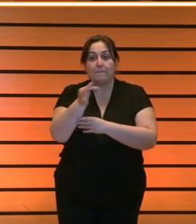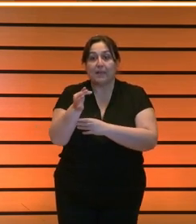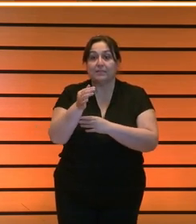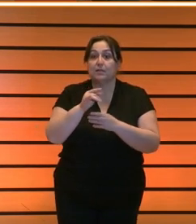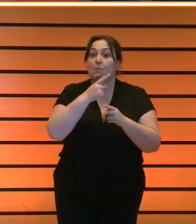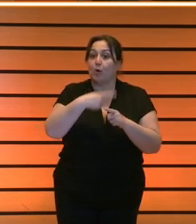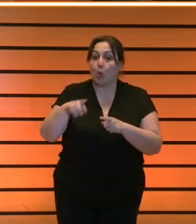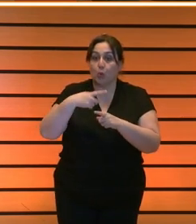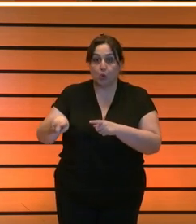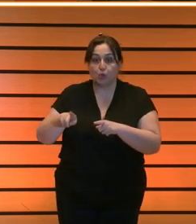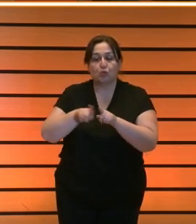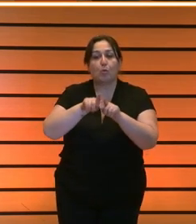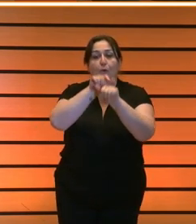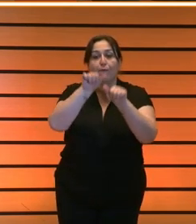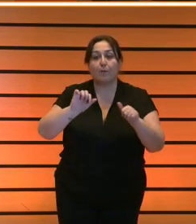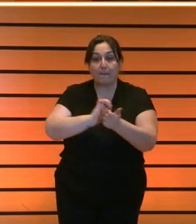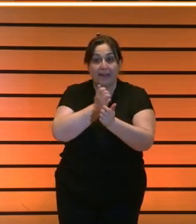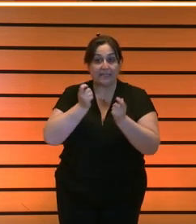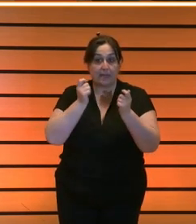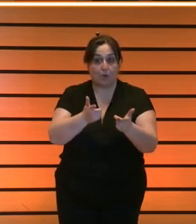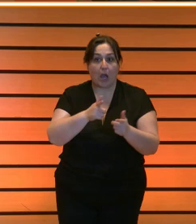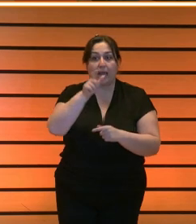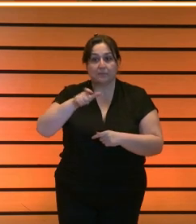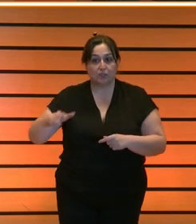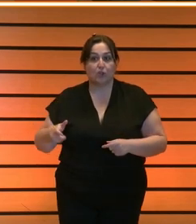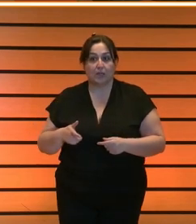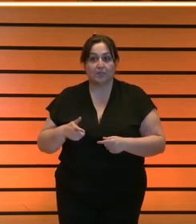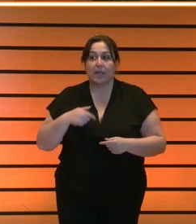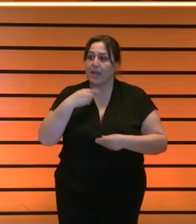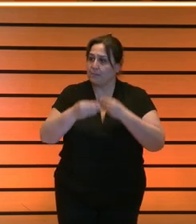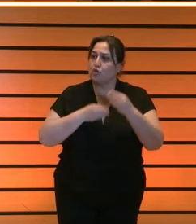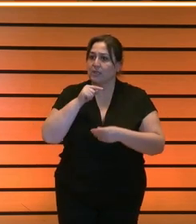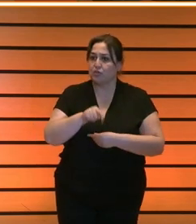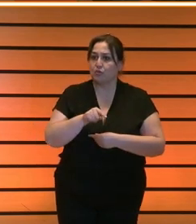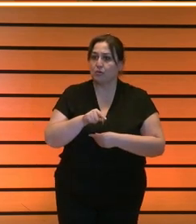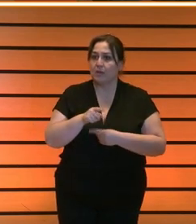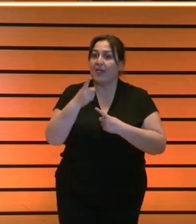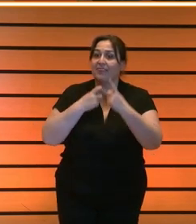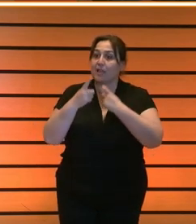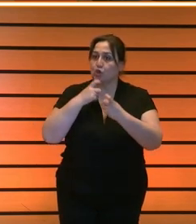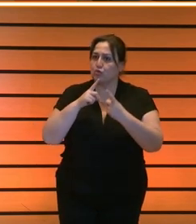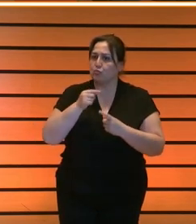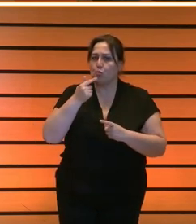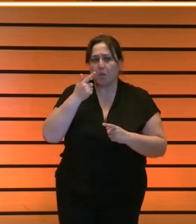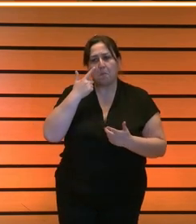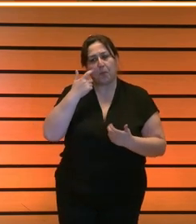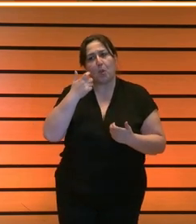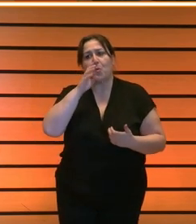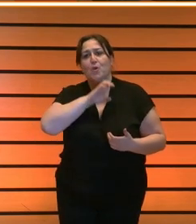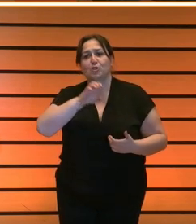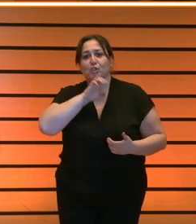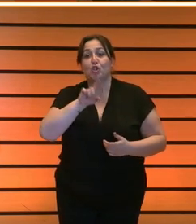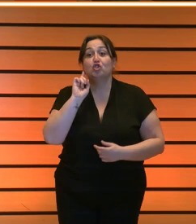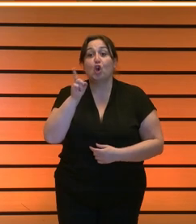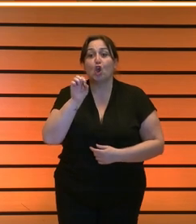régimen de préstamo a las personas lo hemos hecho y salen algunos datos muy que son significativos solo el 13%